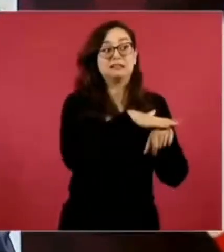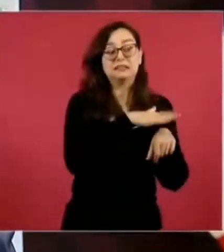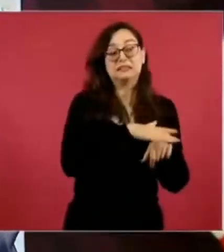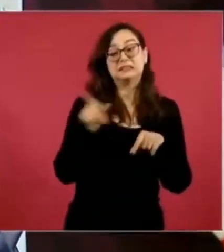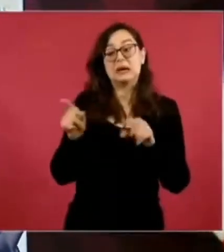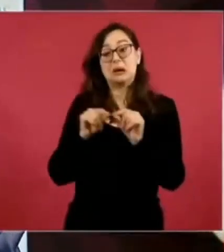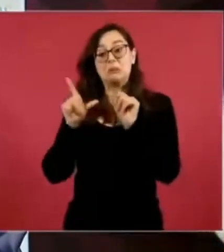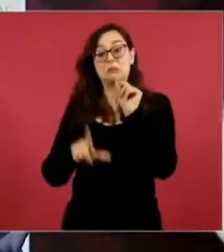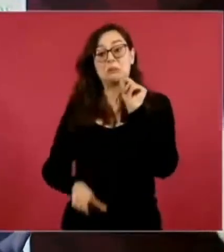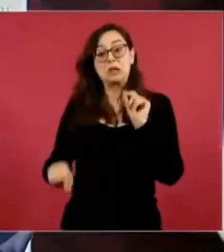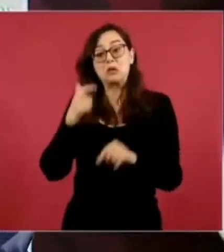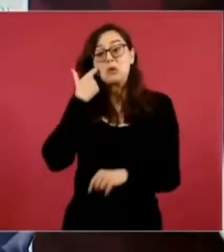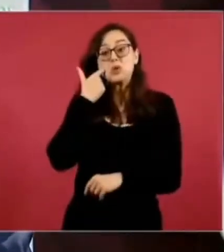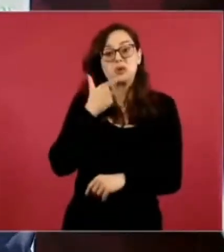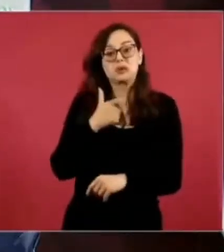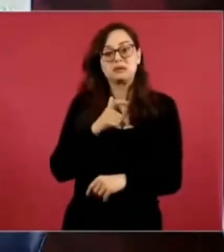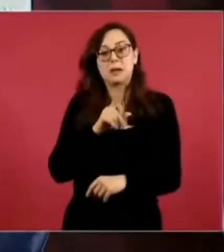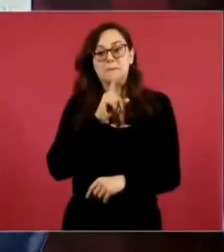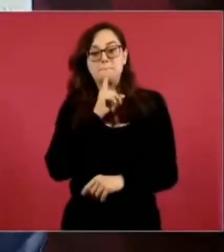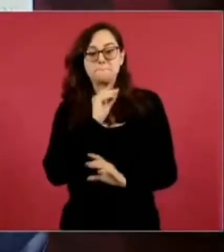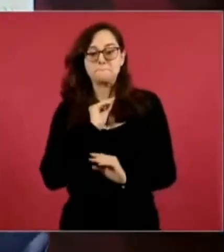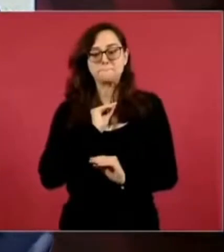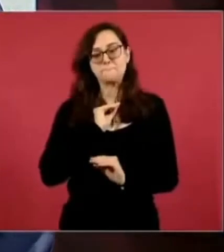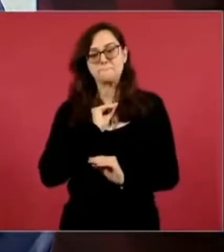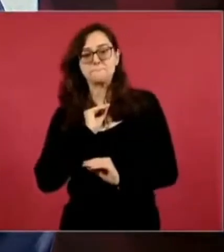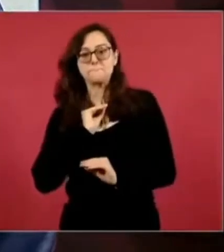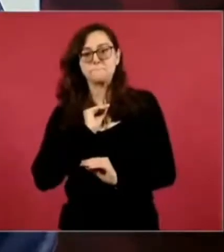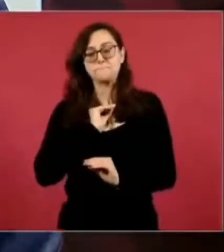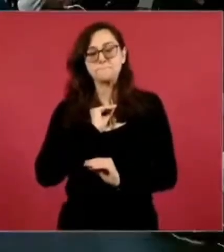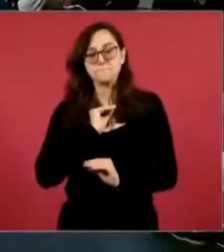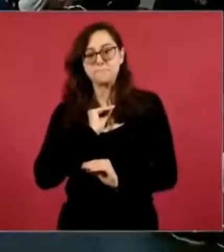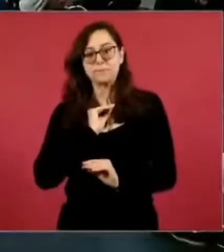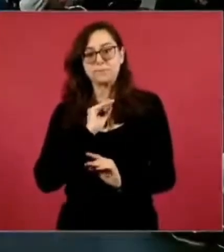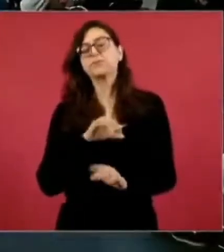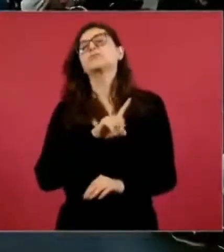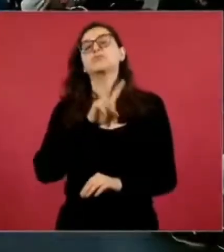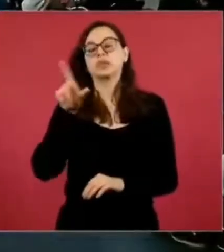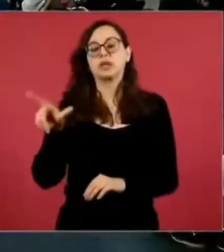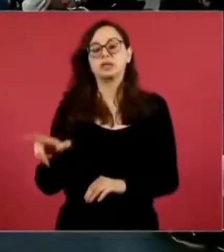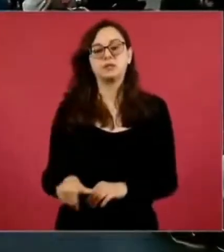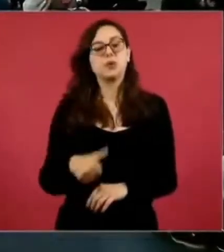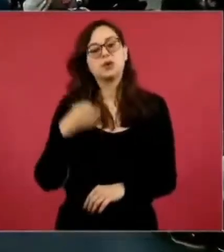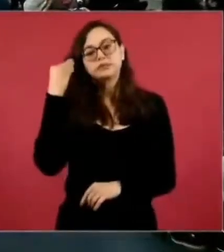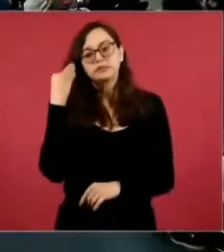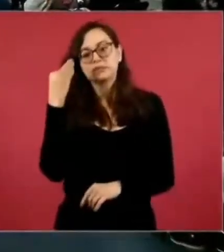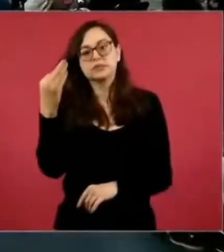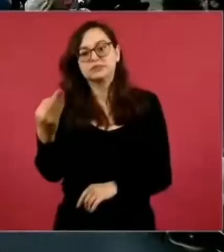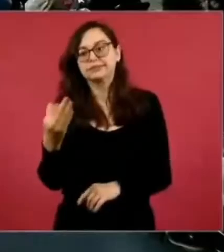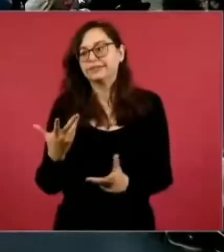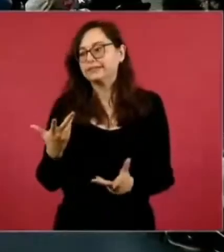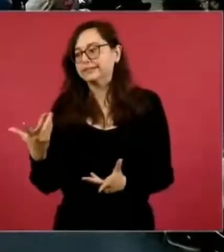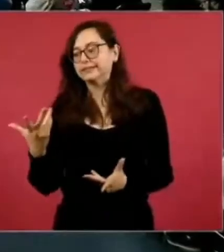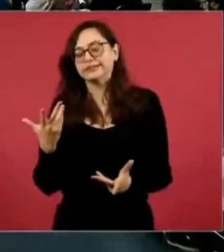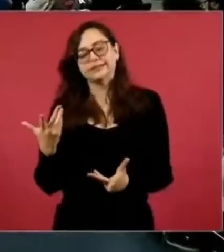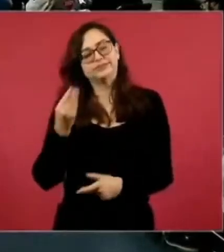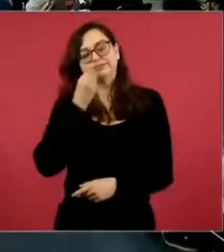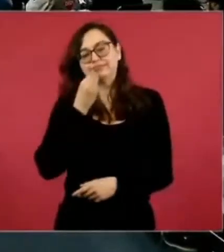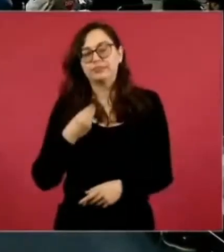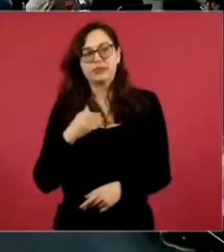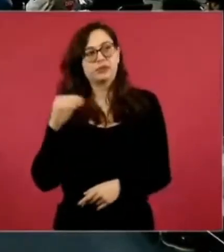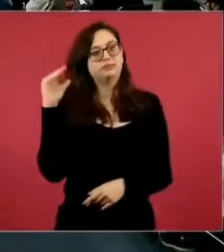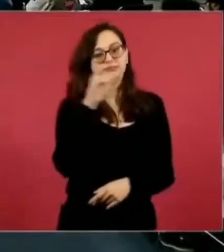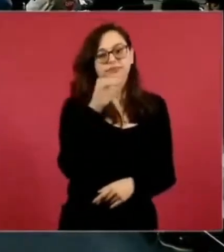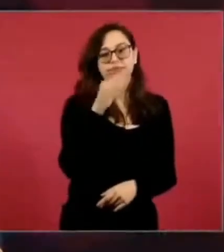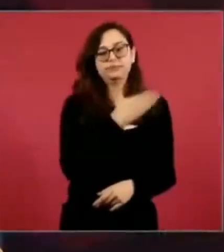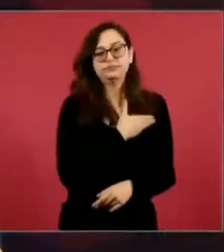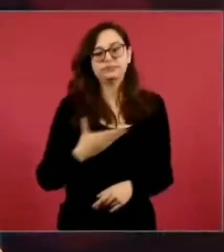pláticas. Hasta que alguien llegó y le dijo, el negociador de Estados Unidos, el por qué. Y a mí